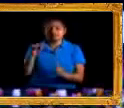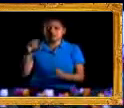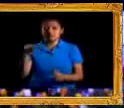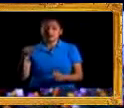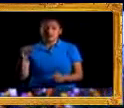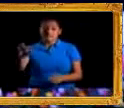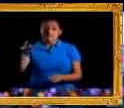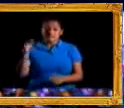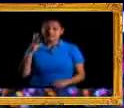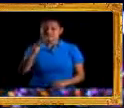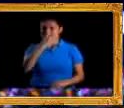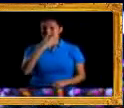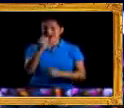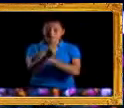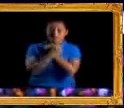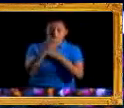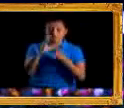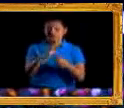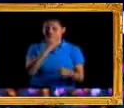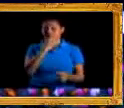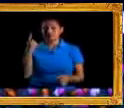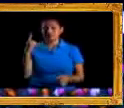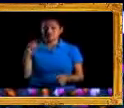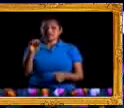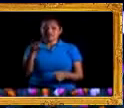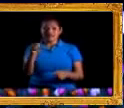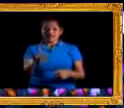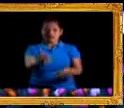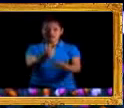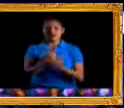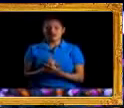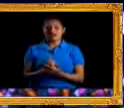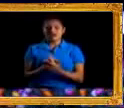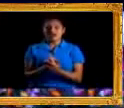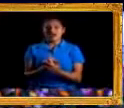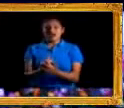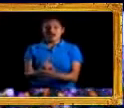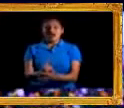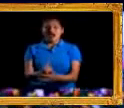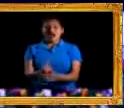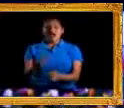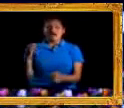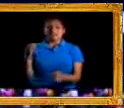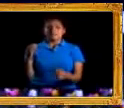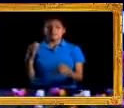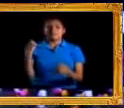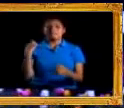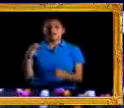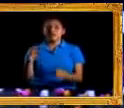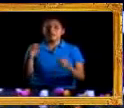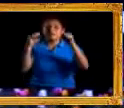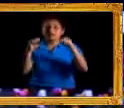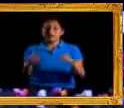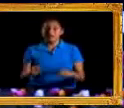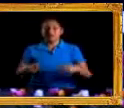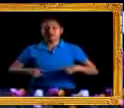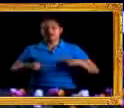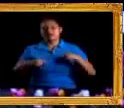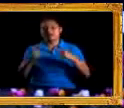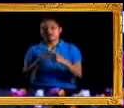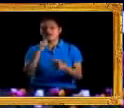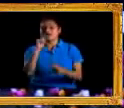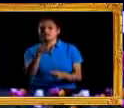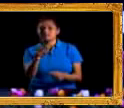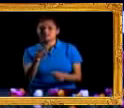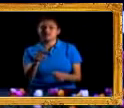de Dios, te van a ayudar a soportar cualquier crisis que venga sobre la tierra, hermano, porque hay una llenura del Espíritu Santo sobre